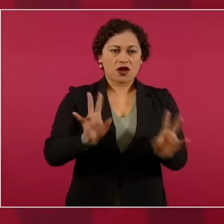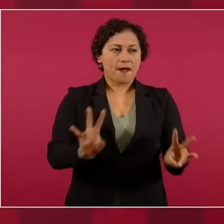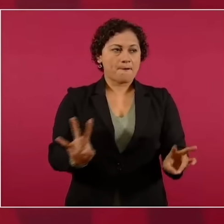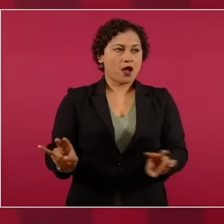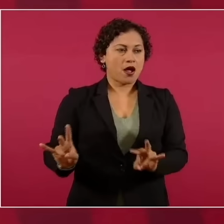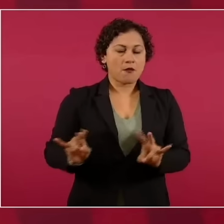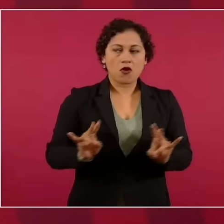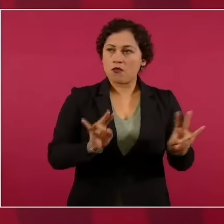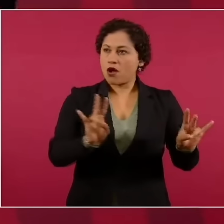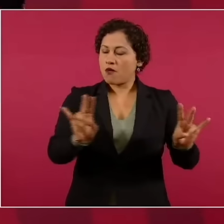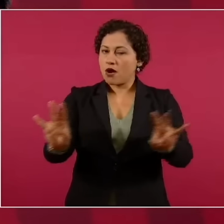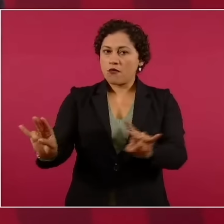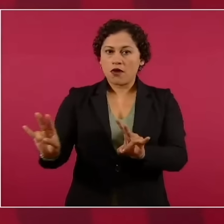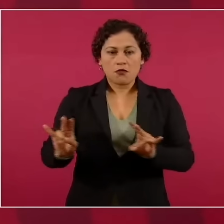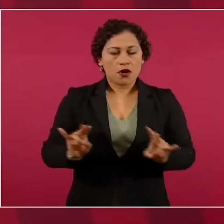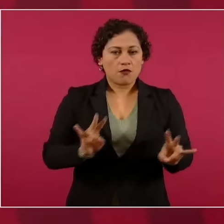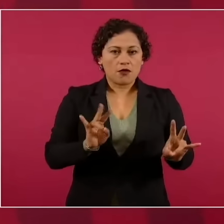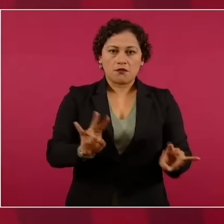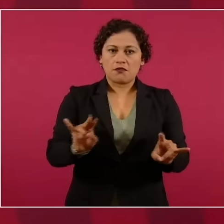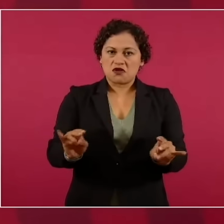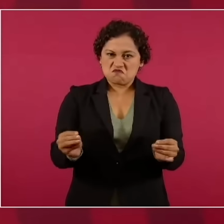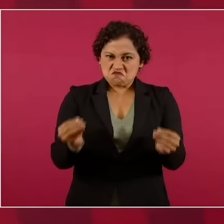Y en los últimos tiempos